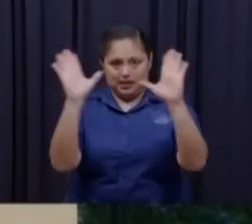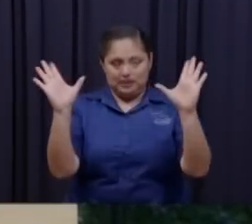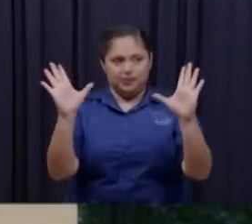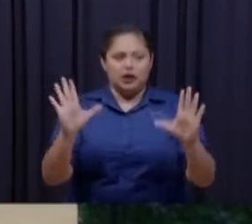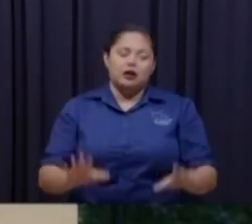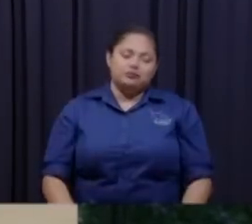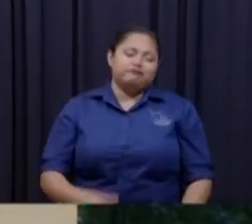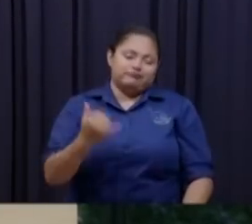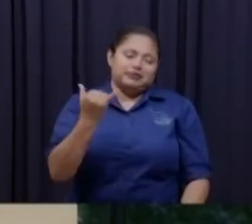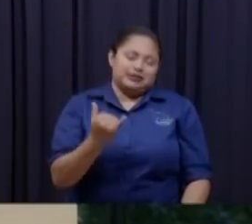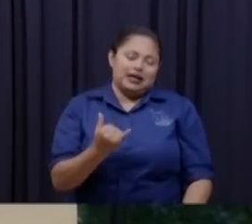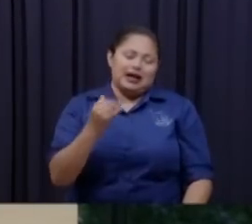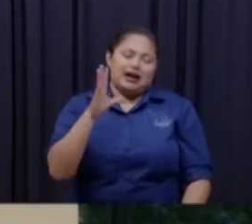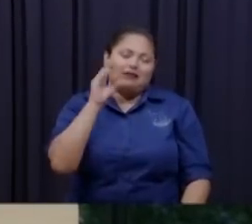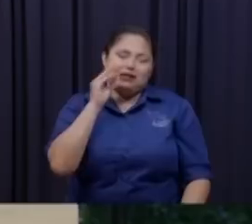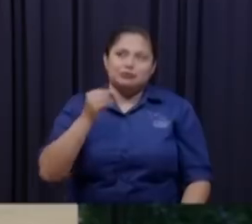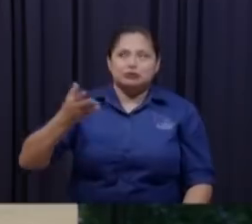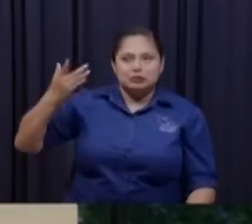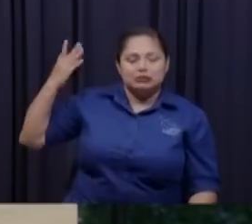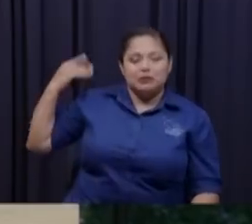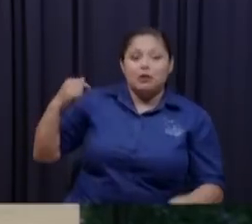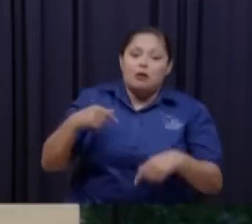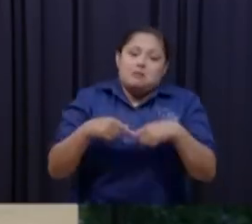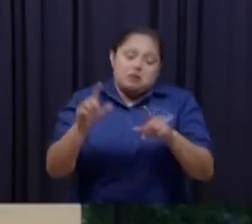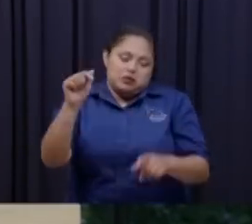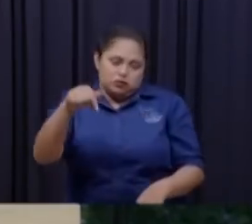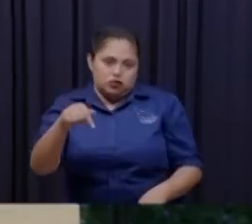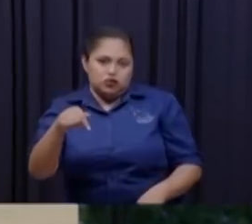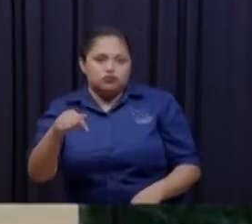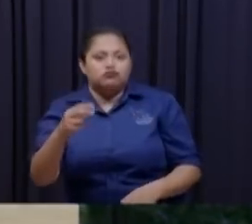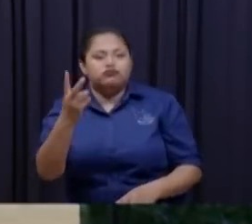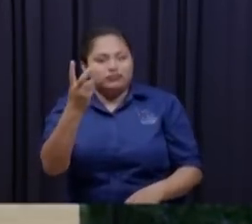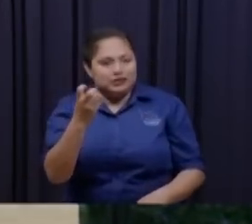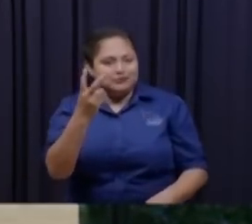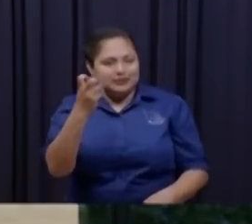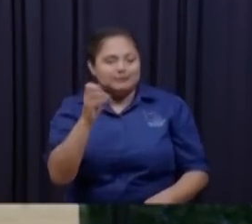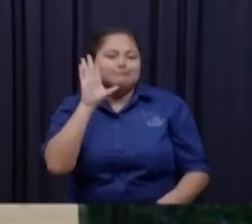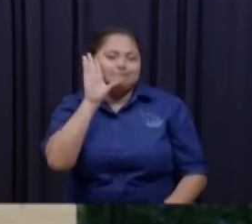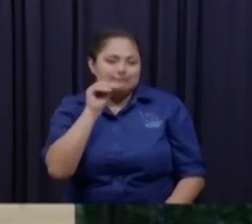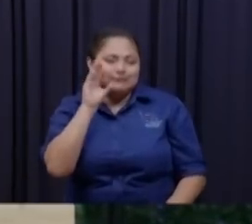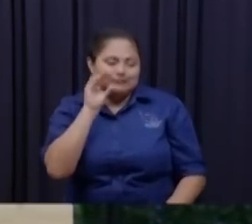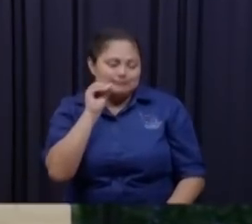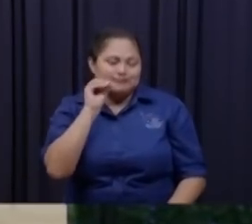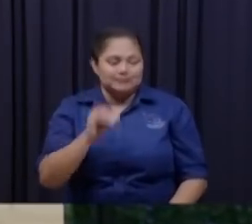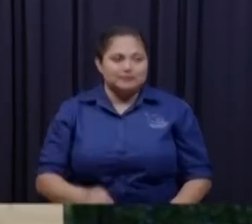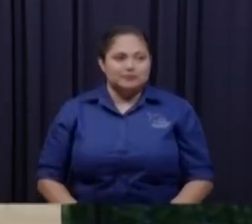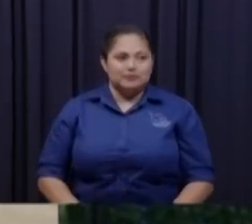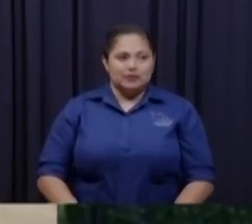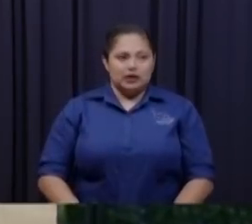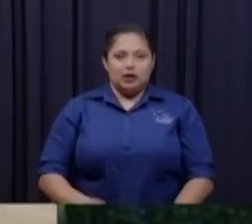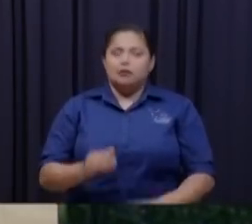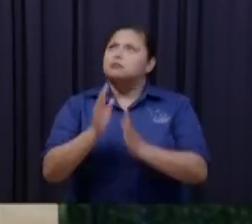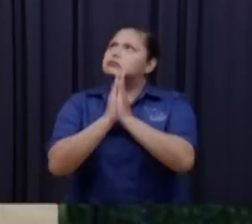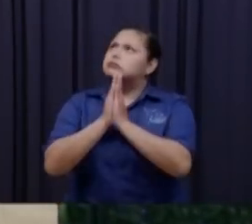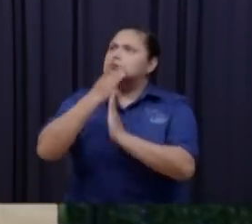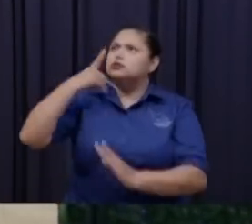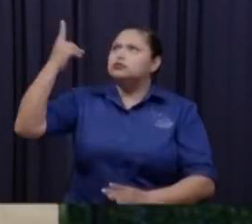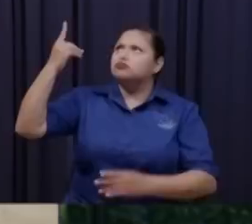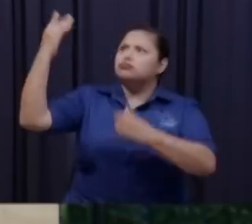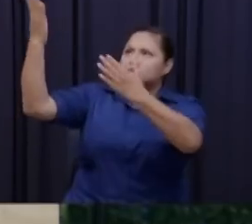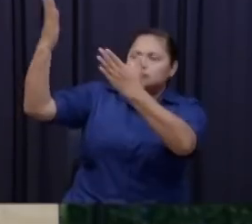platicado desde hace mucho tiempo, pero pues hoy la estamos subrayando, enfatizando algunas cosas, y le rogamos a Dios que